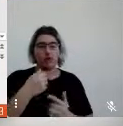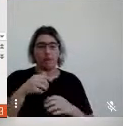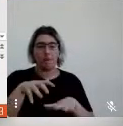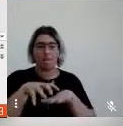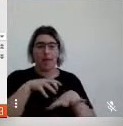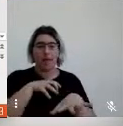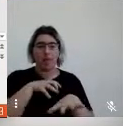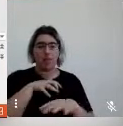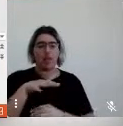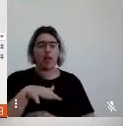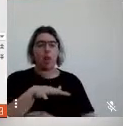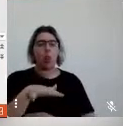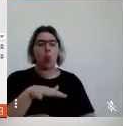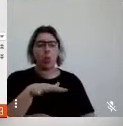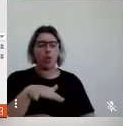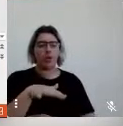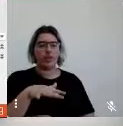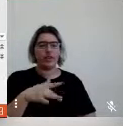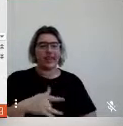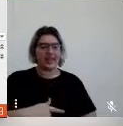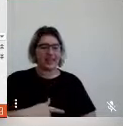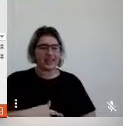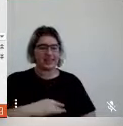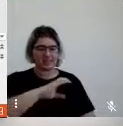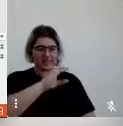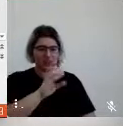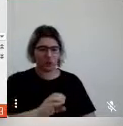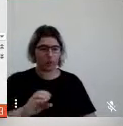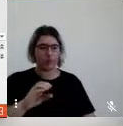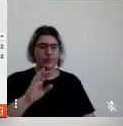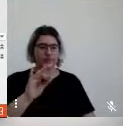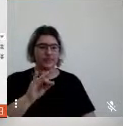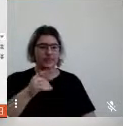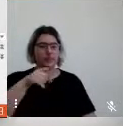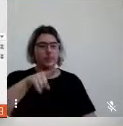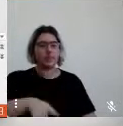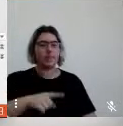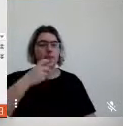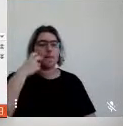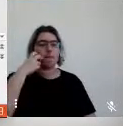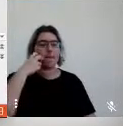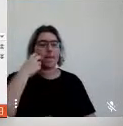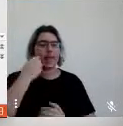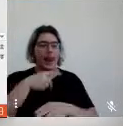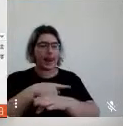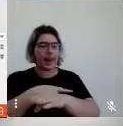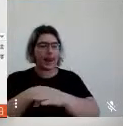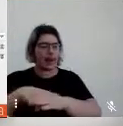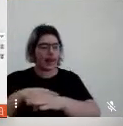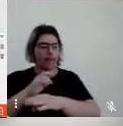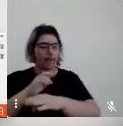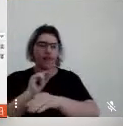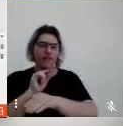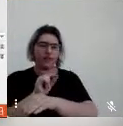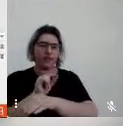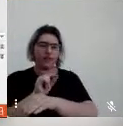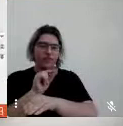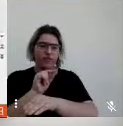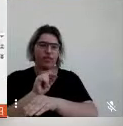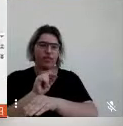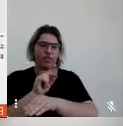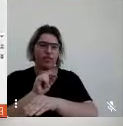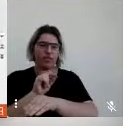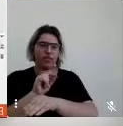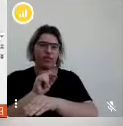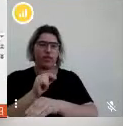en el tracto gastrointestinal, aunque también tenemos en la piel. Y en proporción y comparación a las células